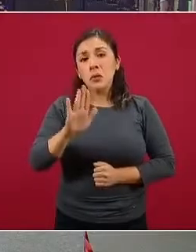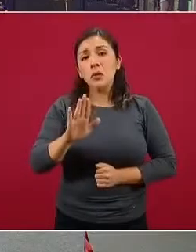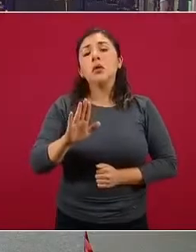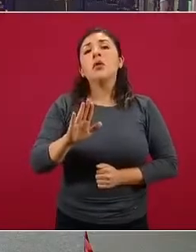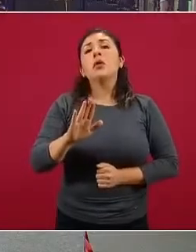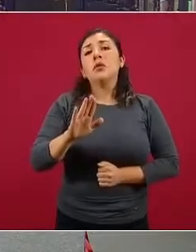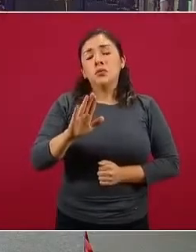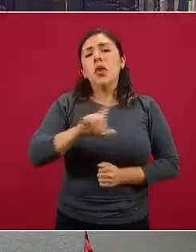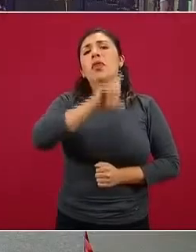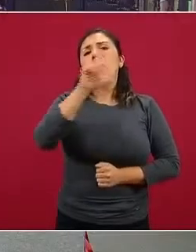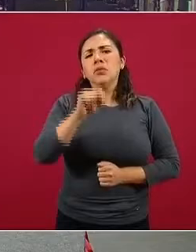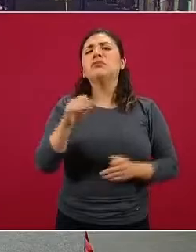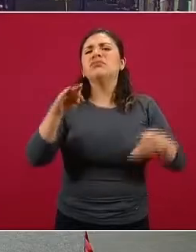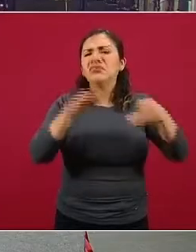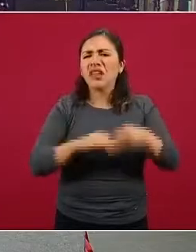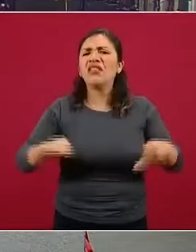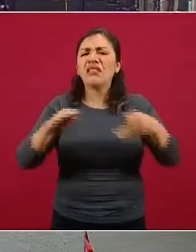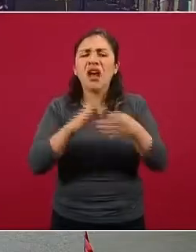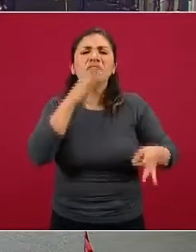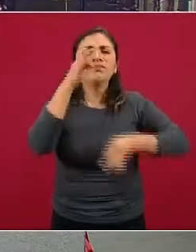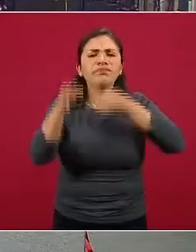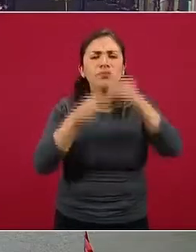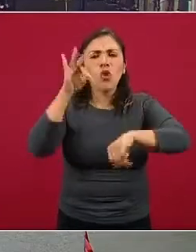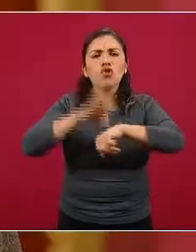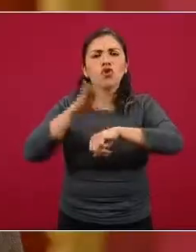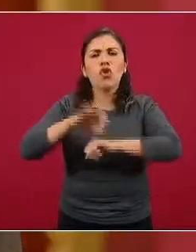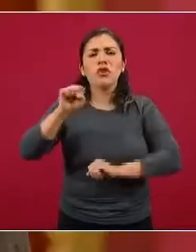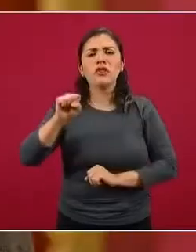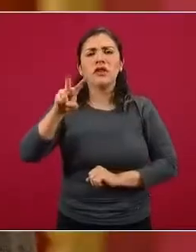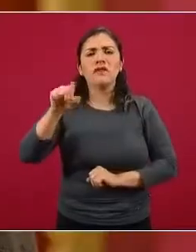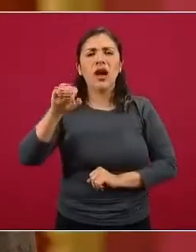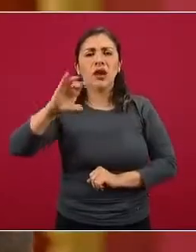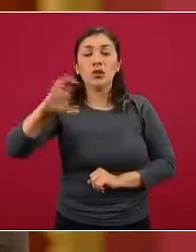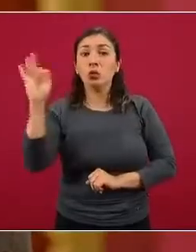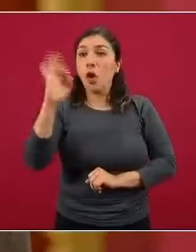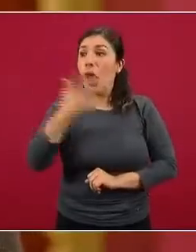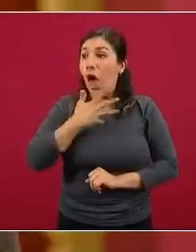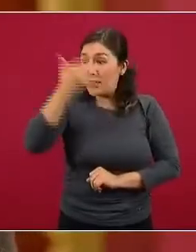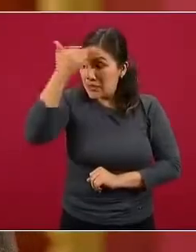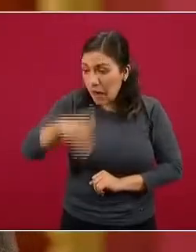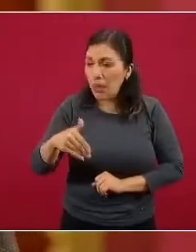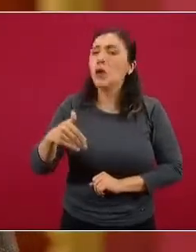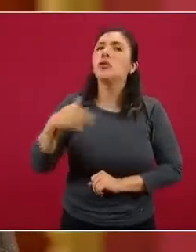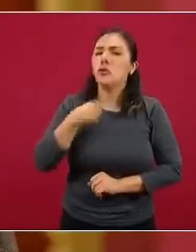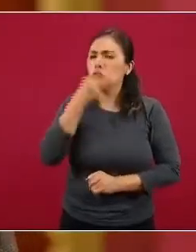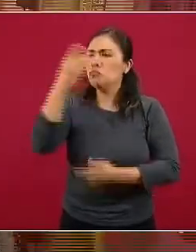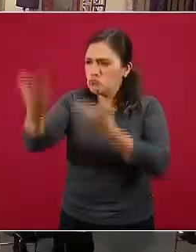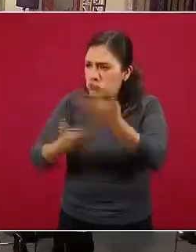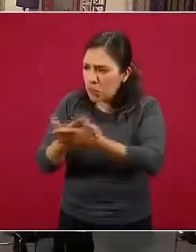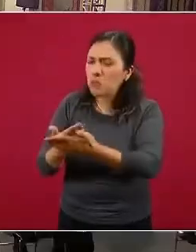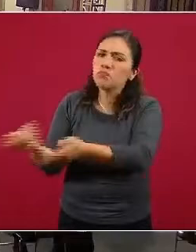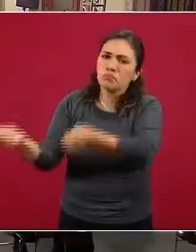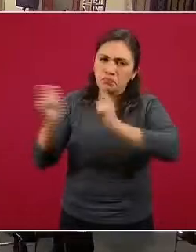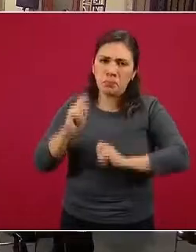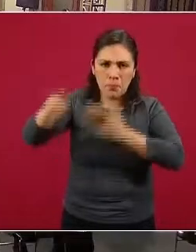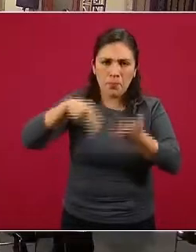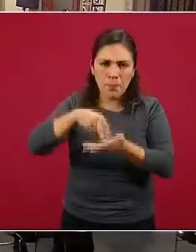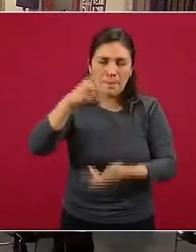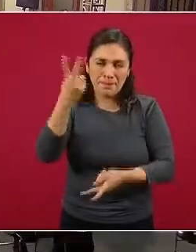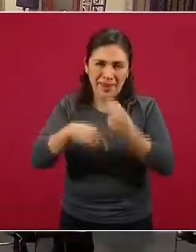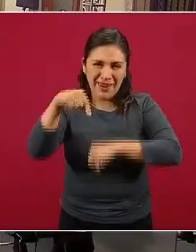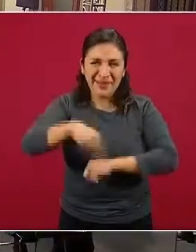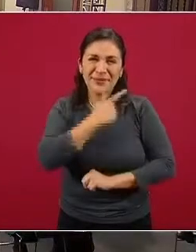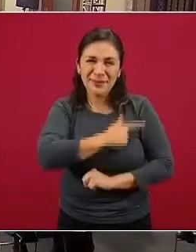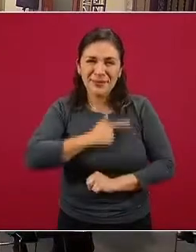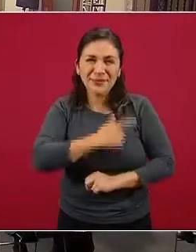Periódicamente lo informa el doctor Esbarch, conforme a información, se la pedimos y lo traemos con mucho gusto. Gracias.